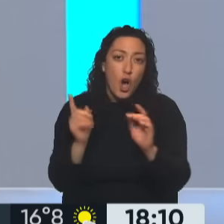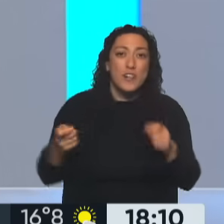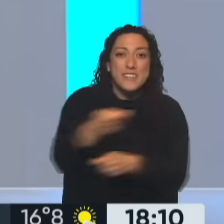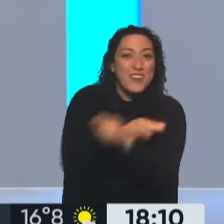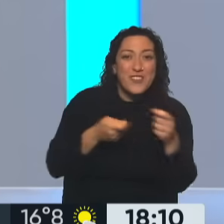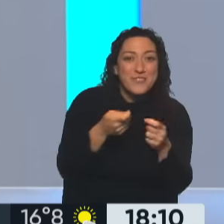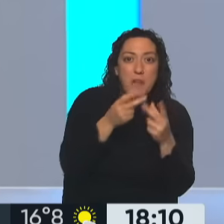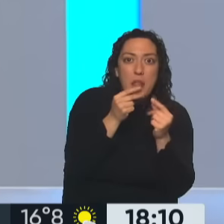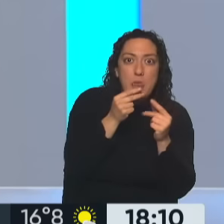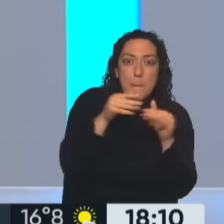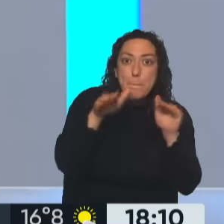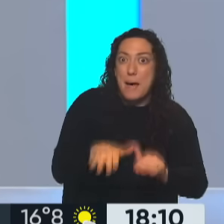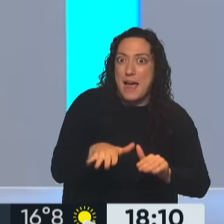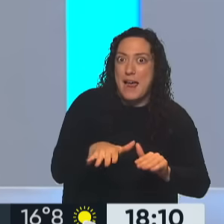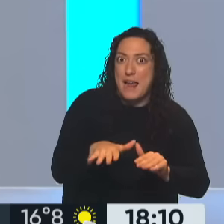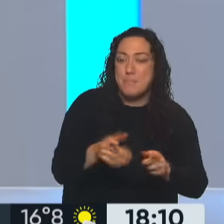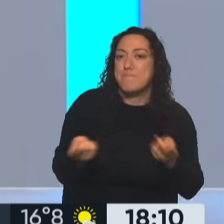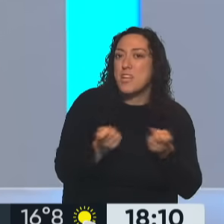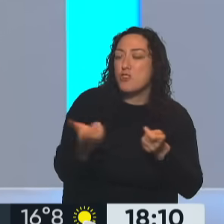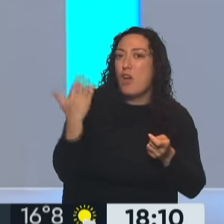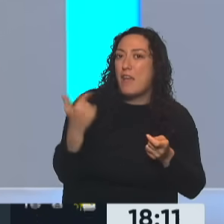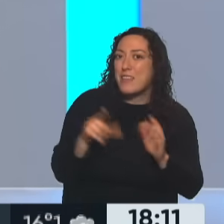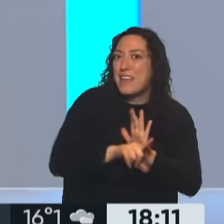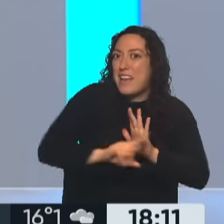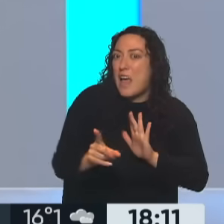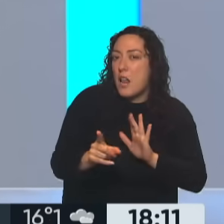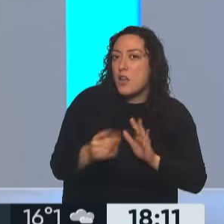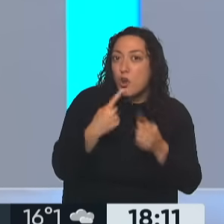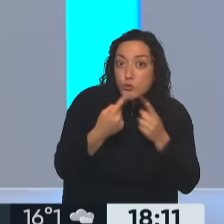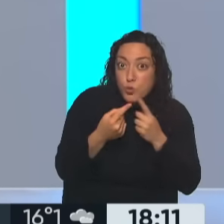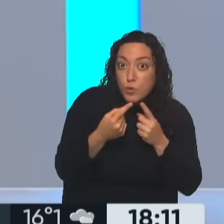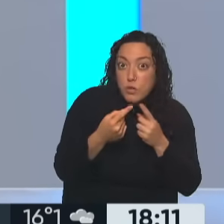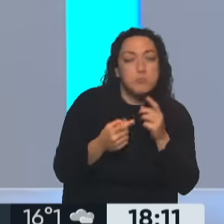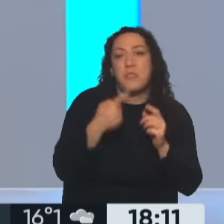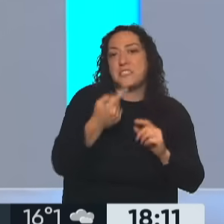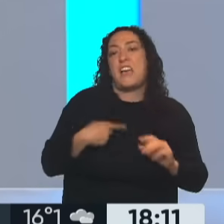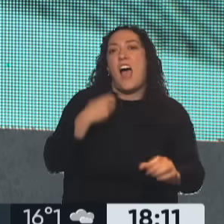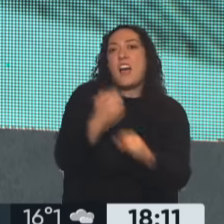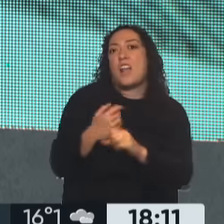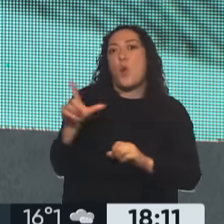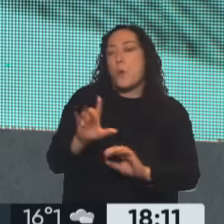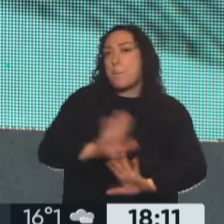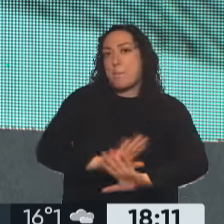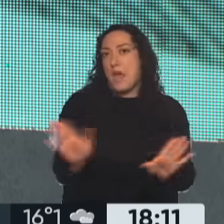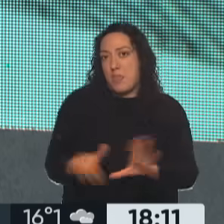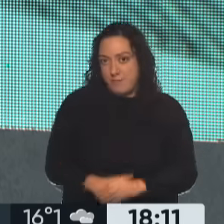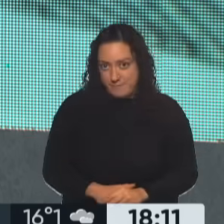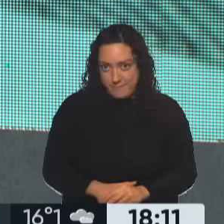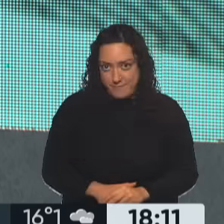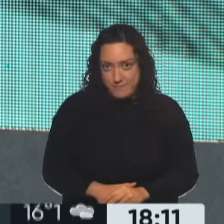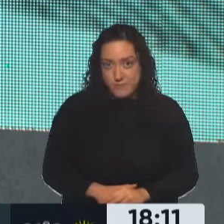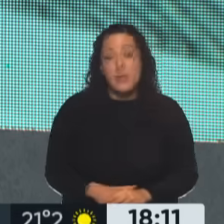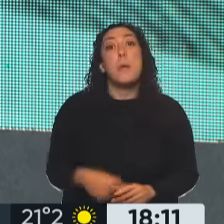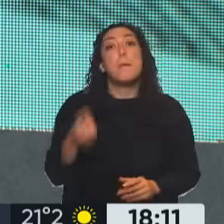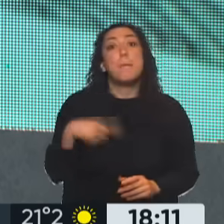Claro, claro. Prácticamente cualquier cueva donde consultaba te decían hasta el lunes. Sí. Nada. Ahora, lo que no cae tan fácil son los